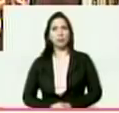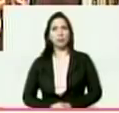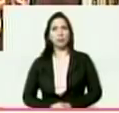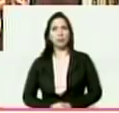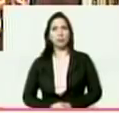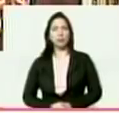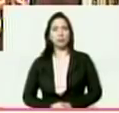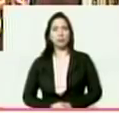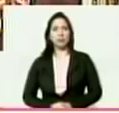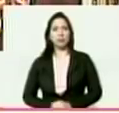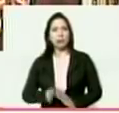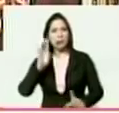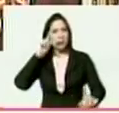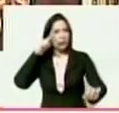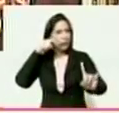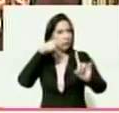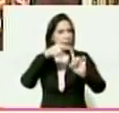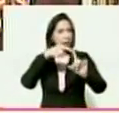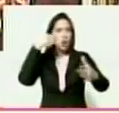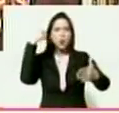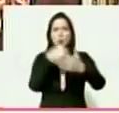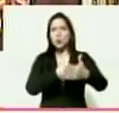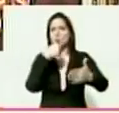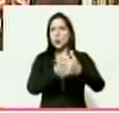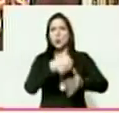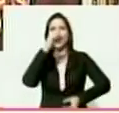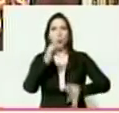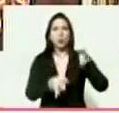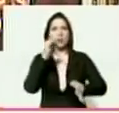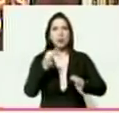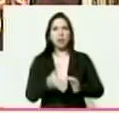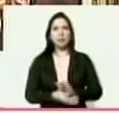establecido, marcado, la lucha por la justicia,